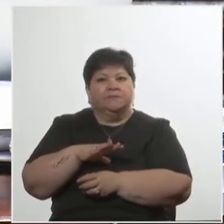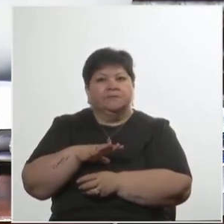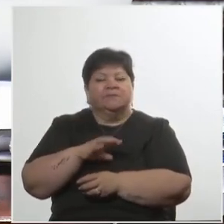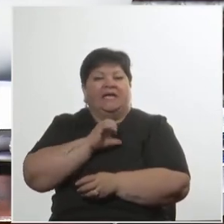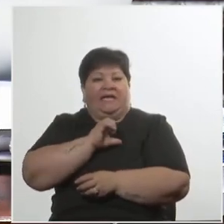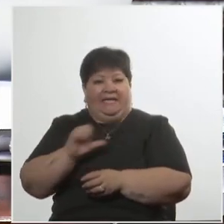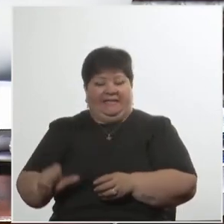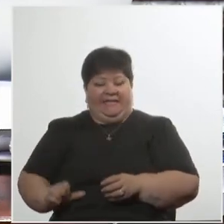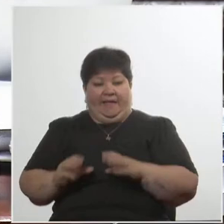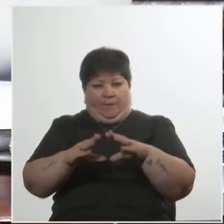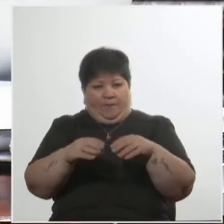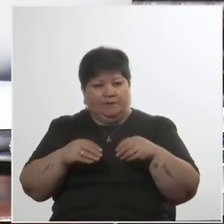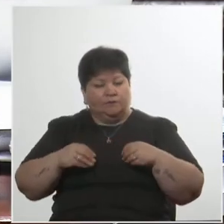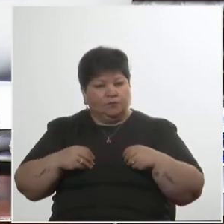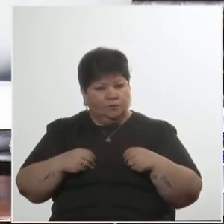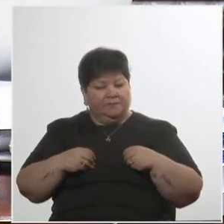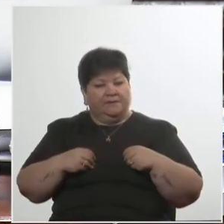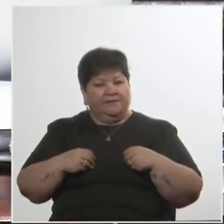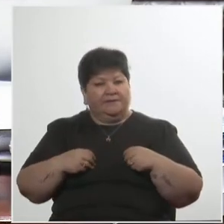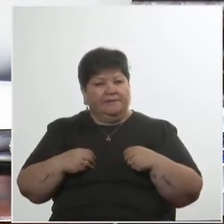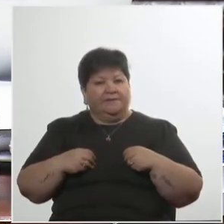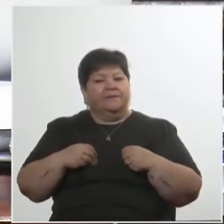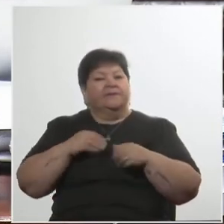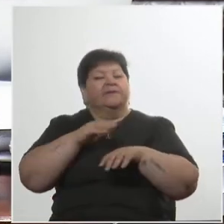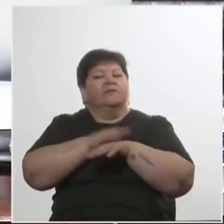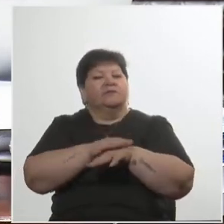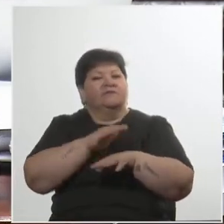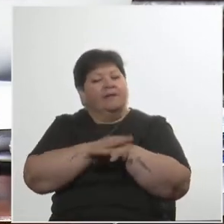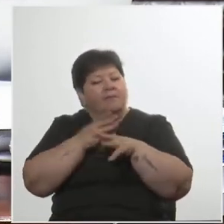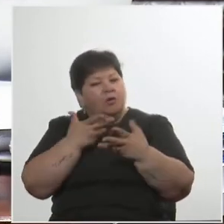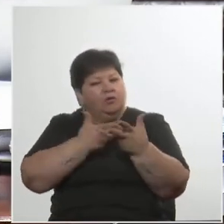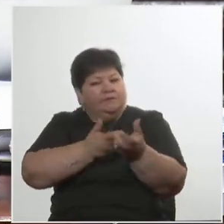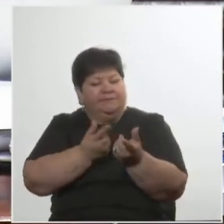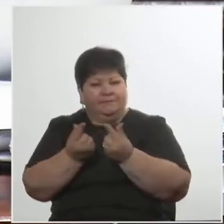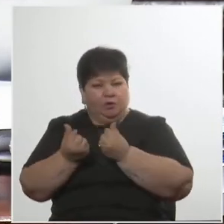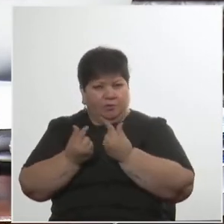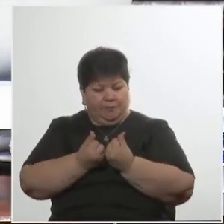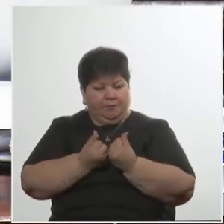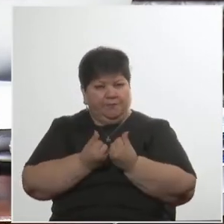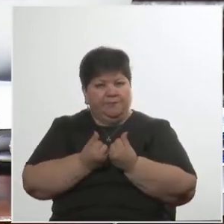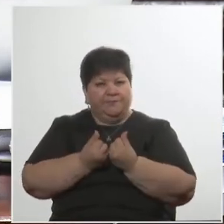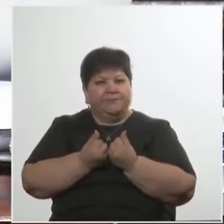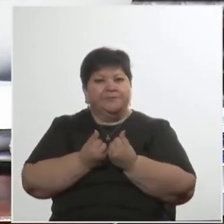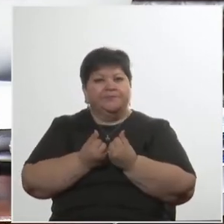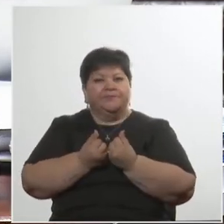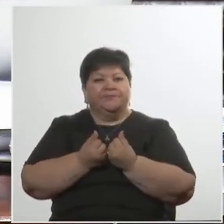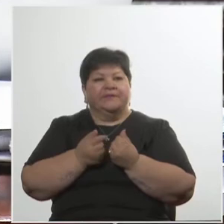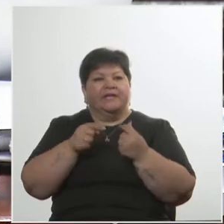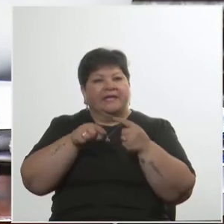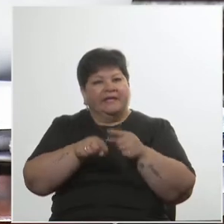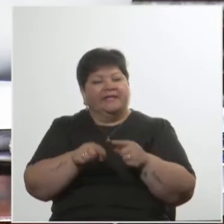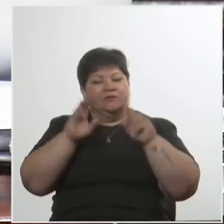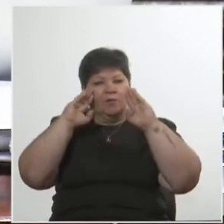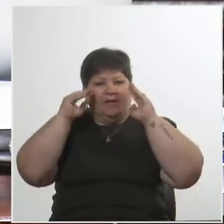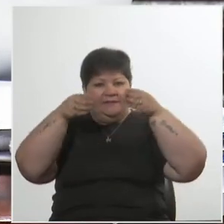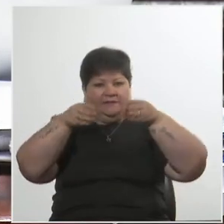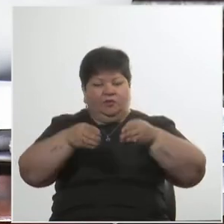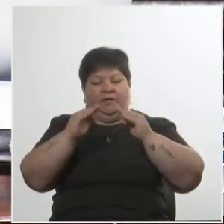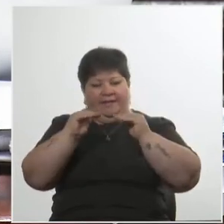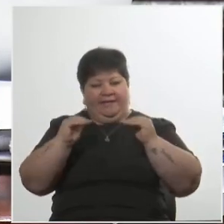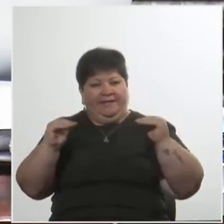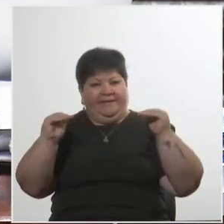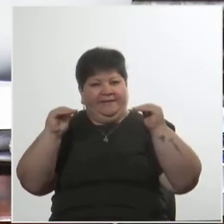que el estado ASUME es la responsabilidad de reparar Y eso en atención al principio de